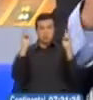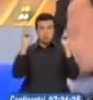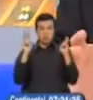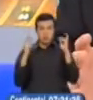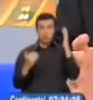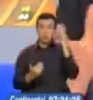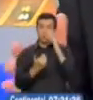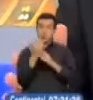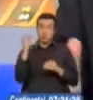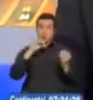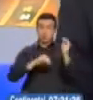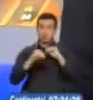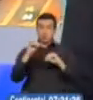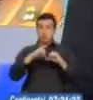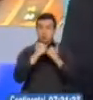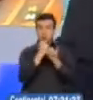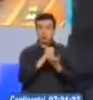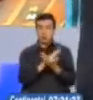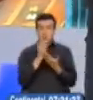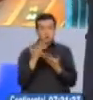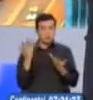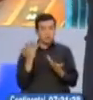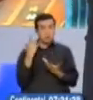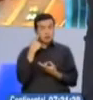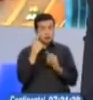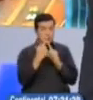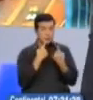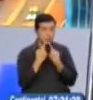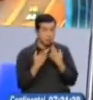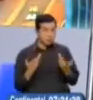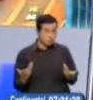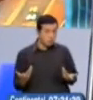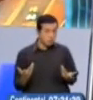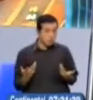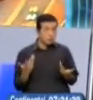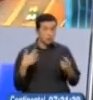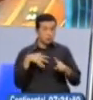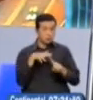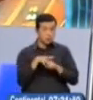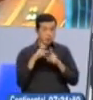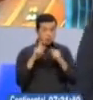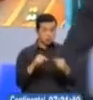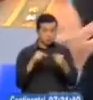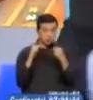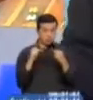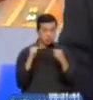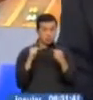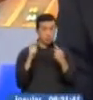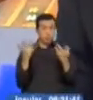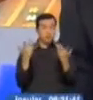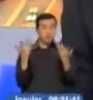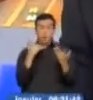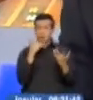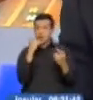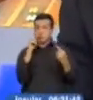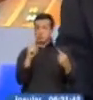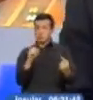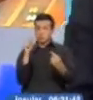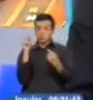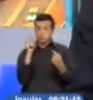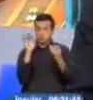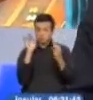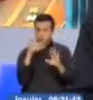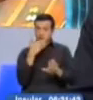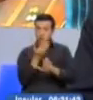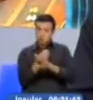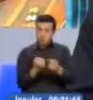a la nueva conformación de la Asamblea. ¿Va a haber diálogo? ¿Va a haber inclusión de la oposición? ¿Vamos a tener una oposición que realmente